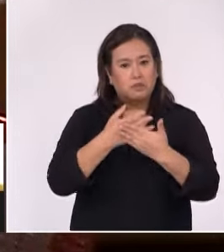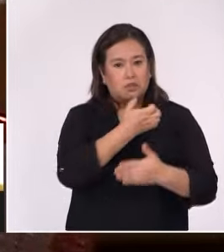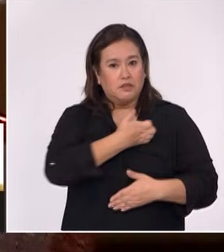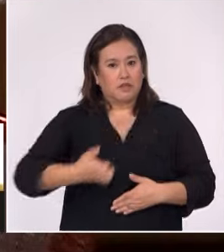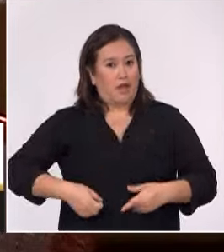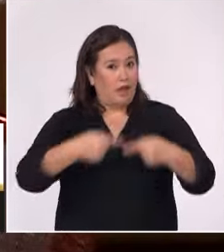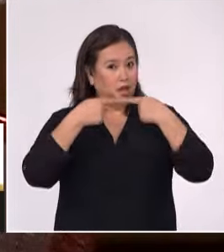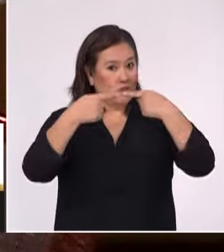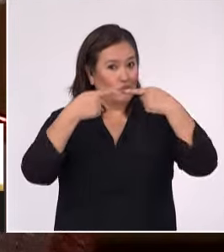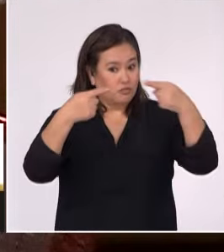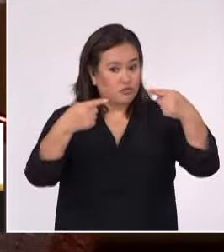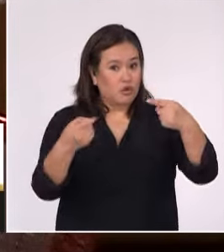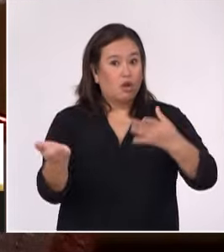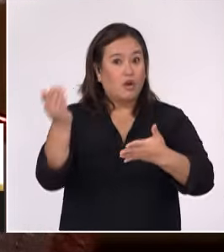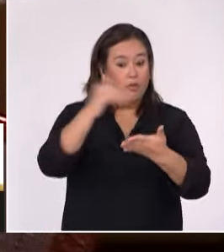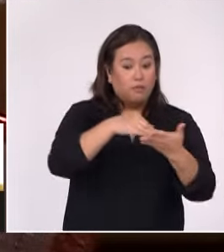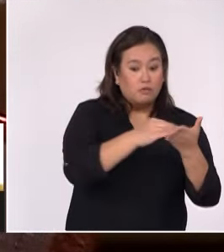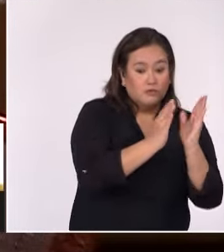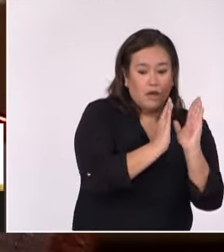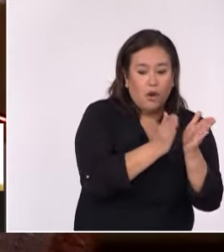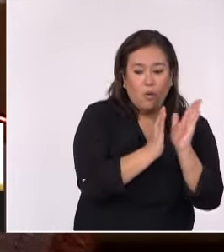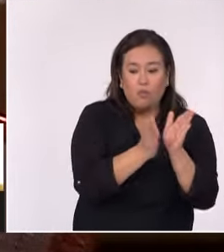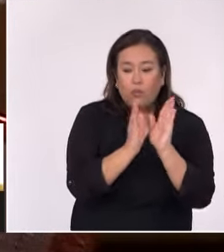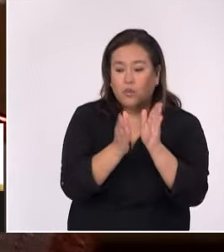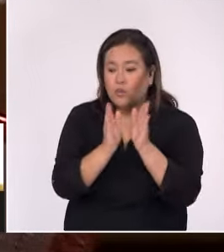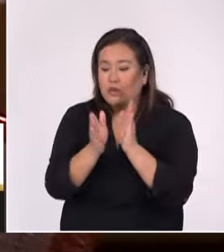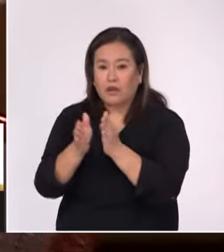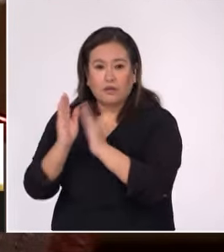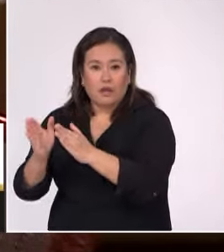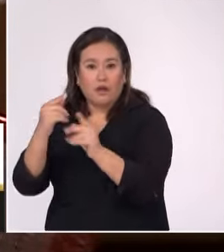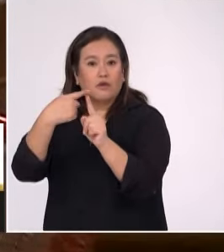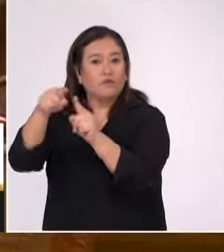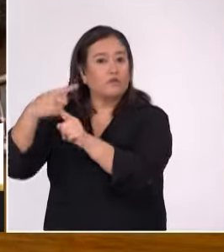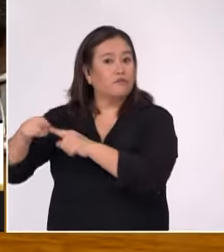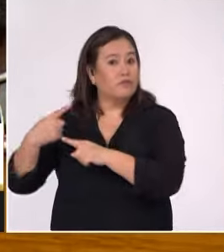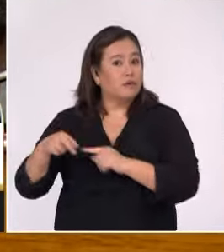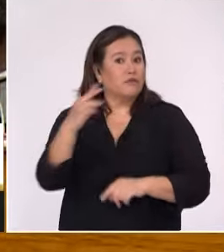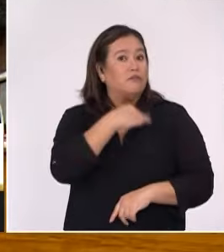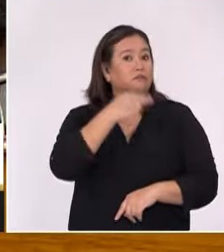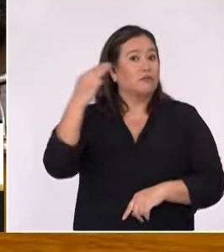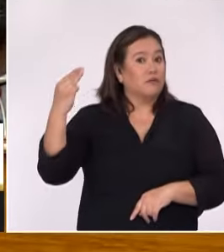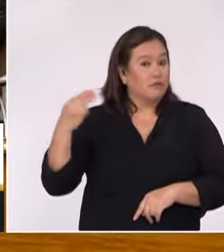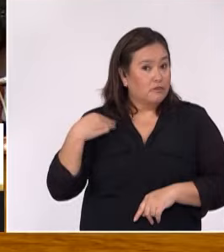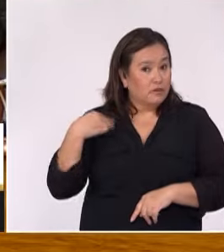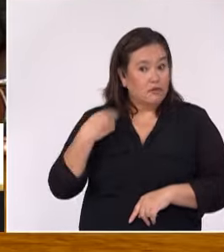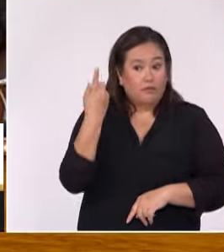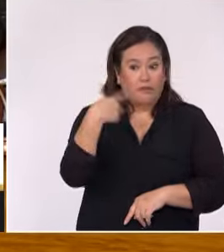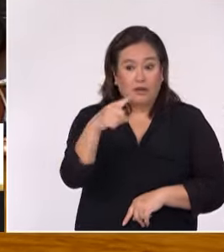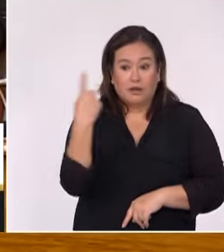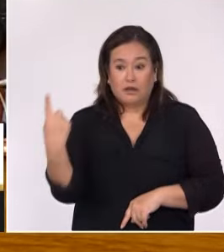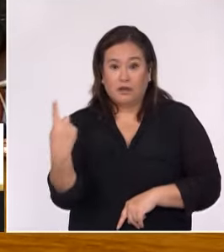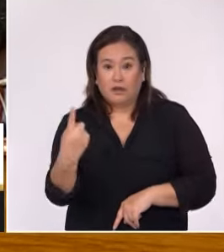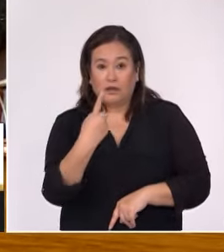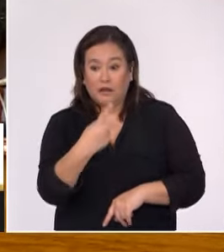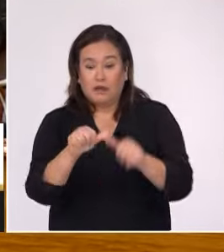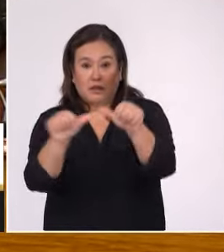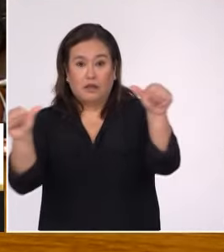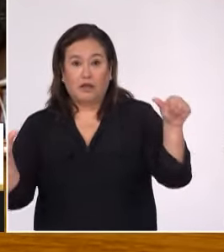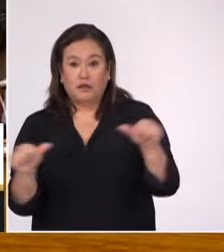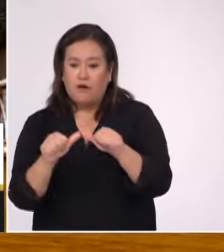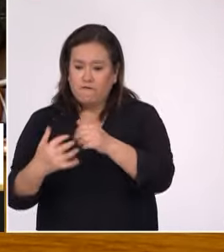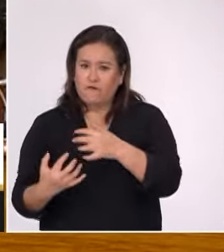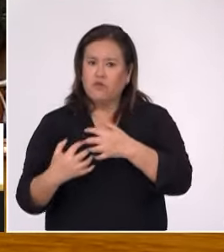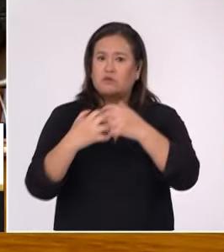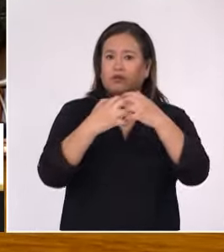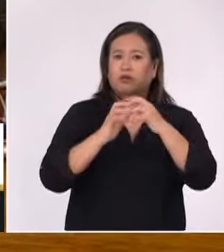vamos a realizar un reordenamiento y modernización de los ministerios para que cada sector fortalezca sus funciones